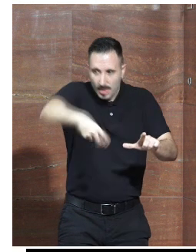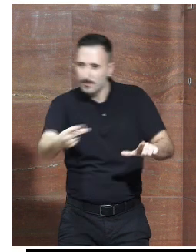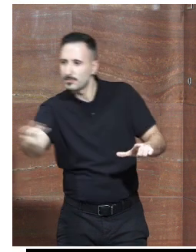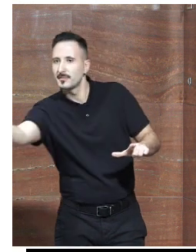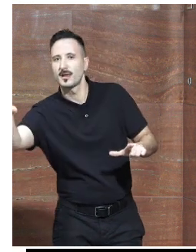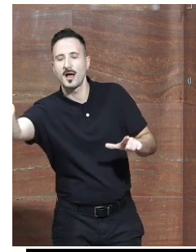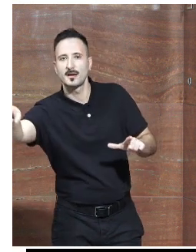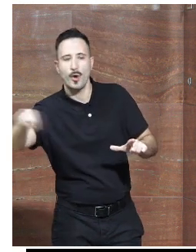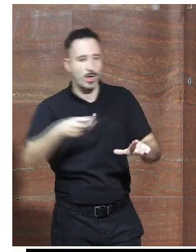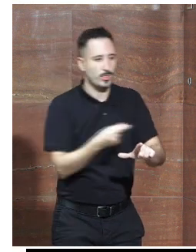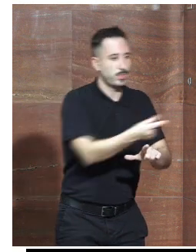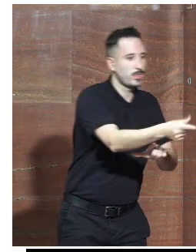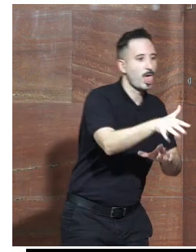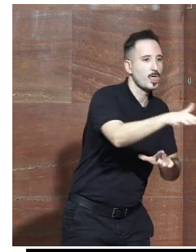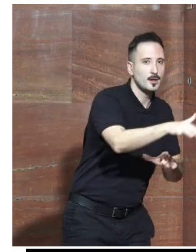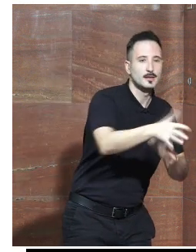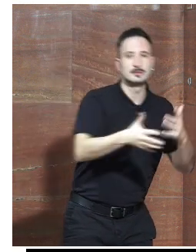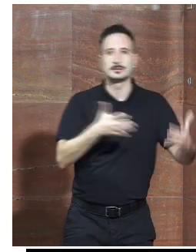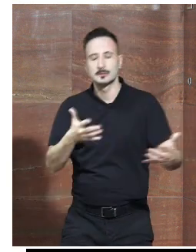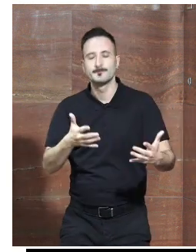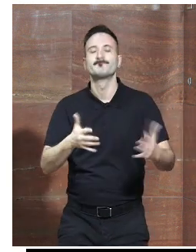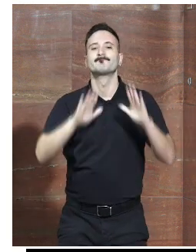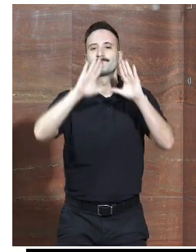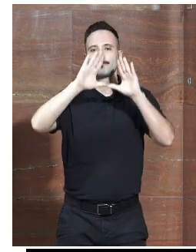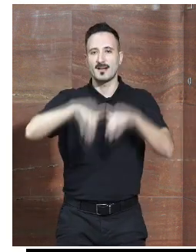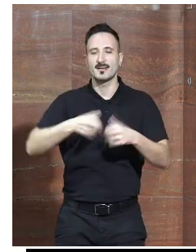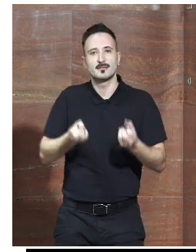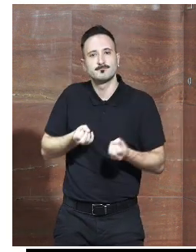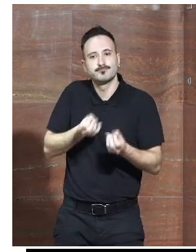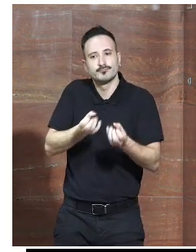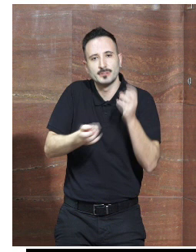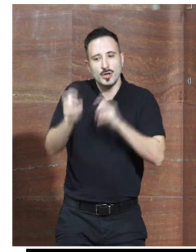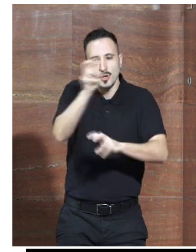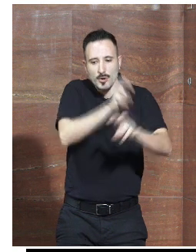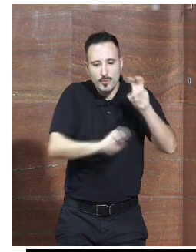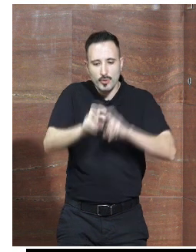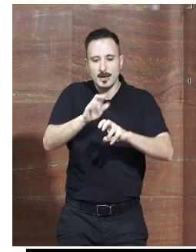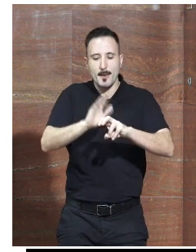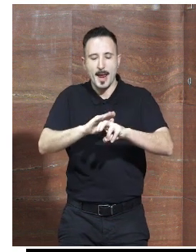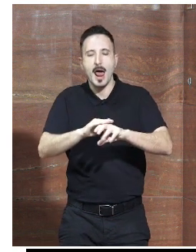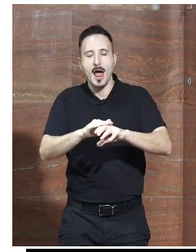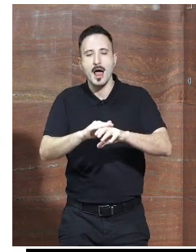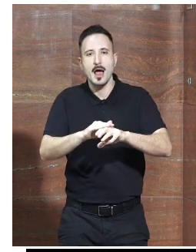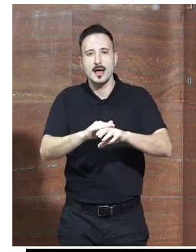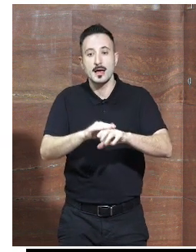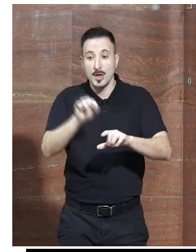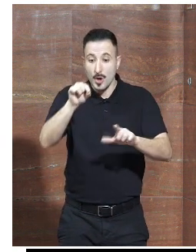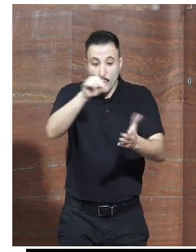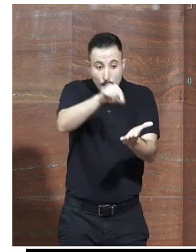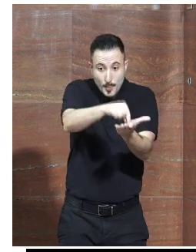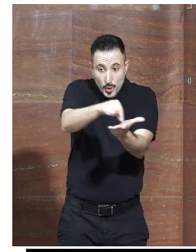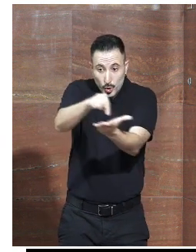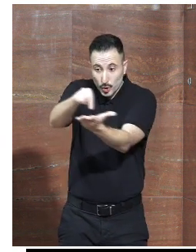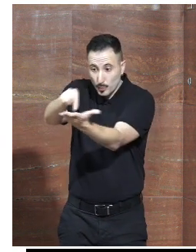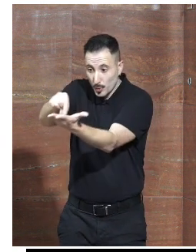Porque aquí va a ser complicadísimo encontrar la salida. No, y al final narras, buscas, lo que haces con el Navilens es buscar en estos puntos de decisión